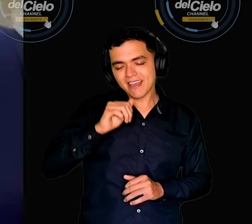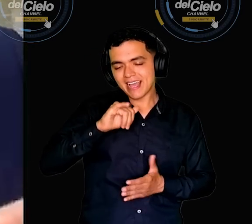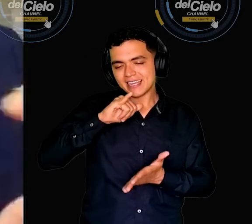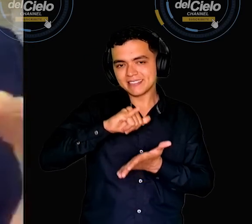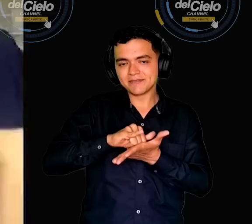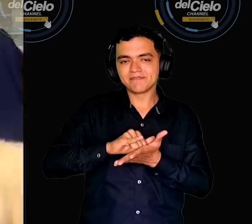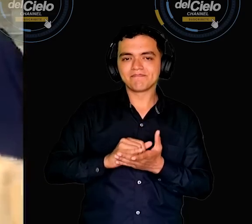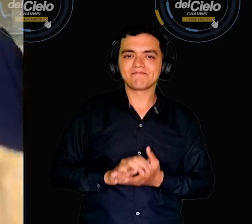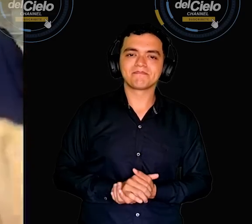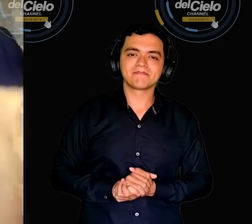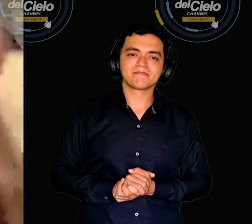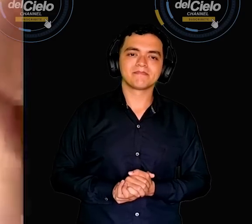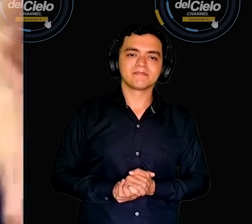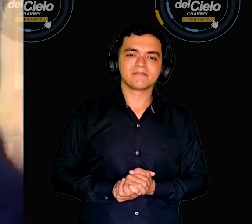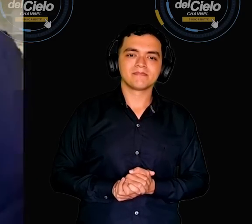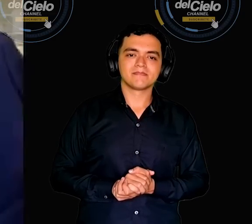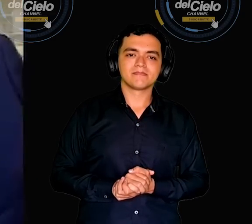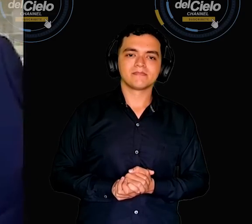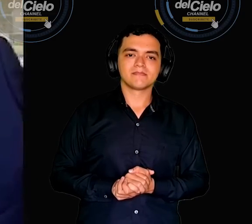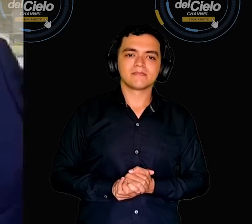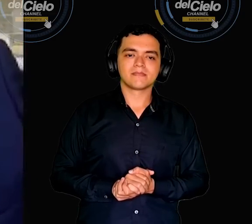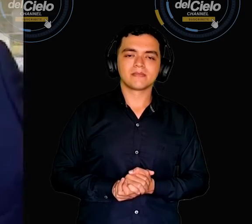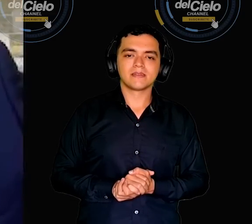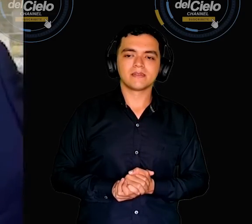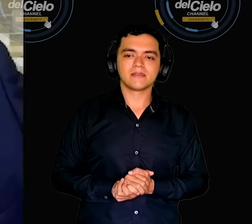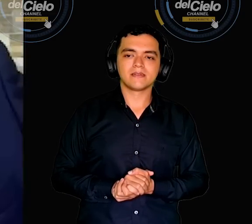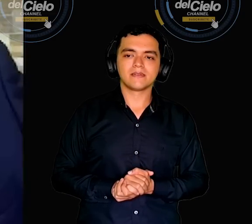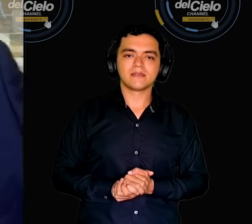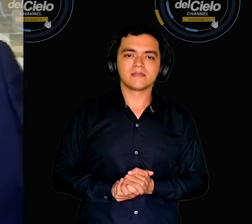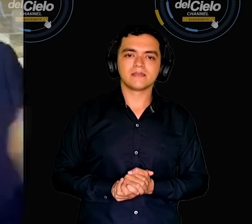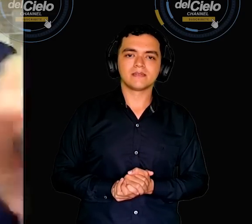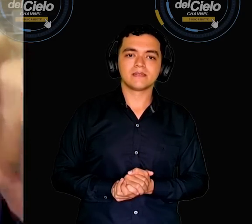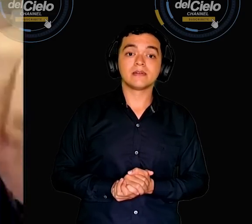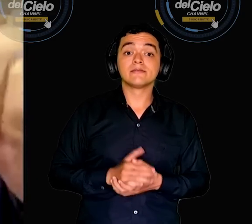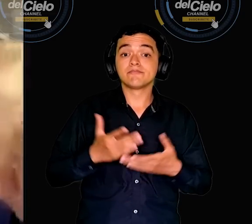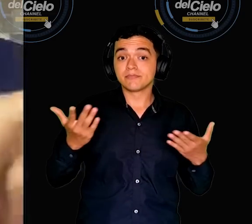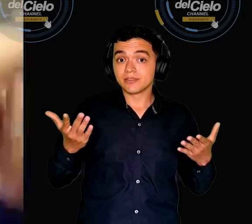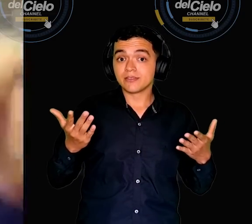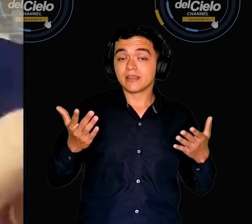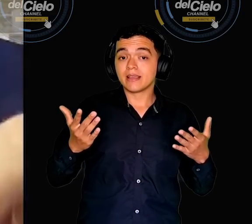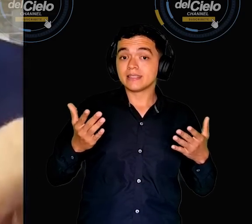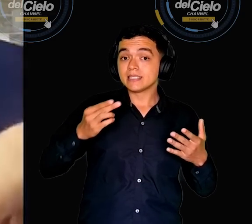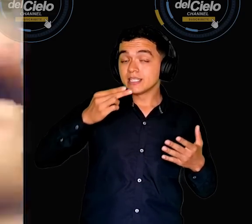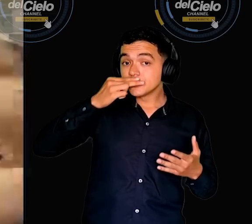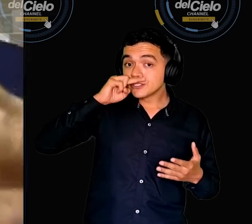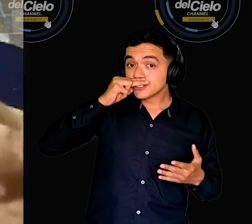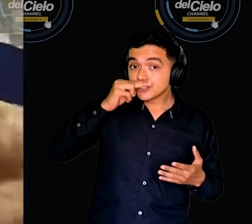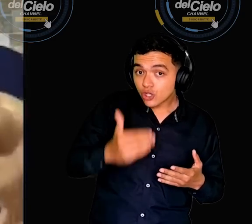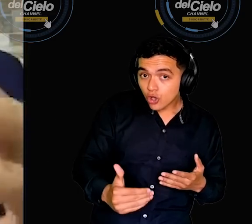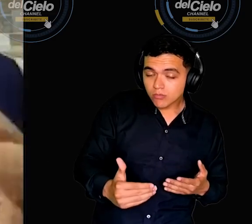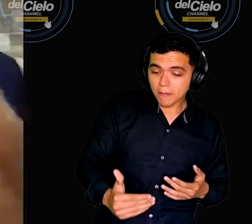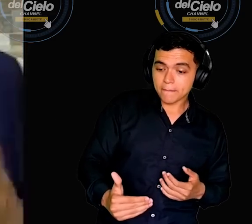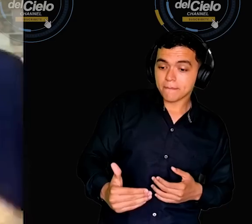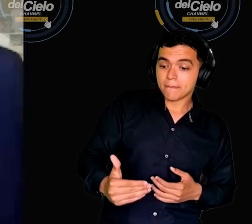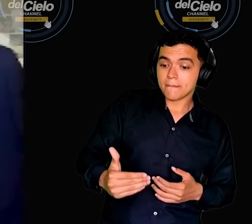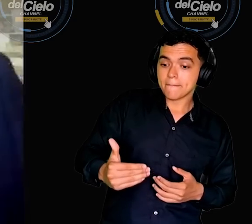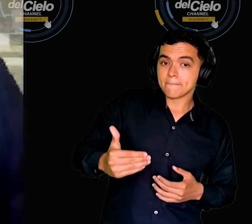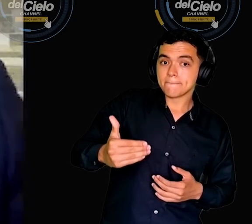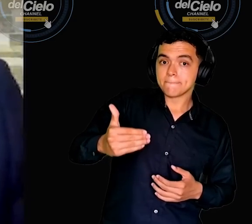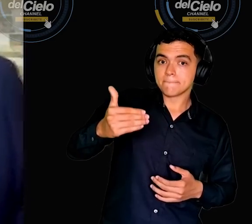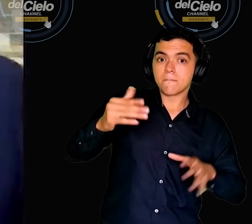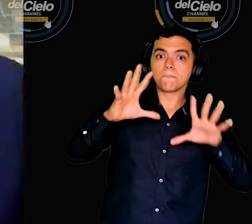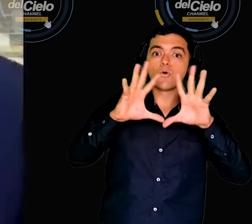Pero el niño empieza a aprender y reclama que le dejen usar esa habilidad